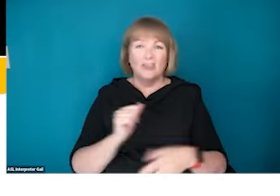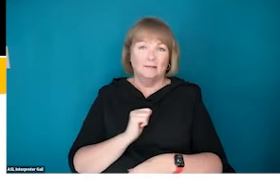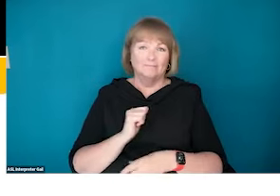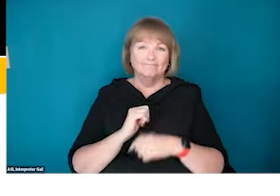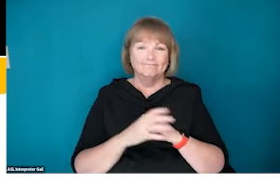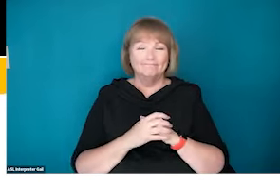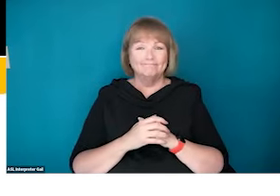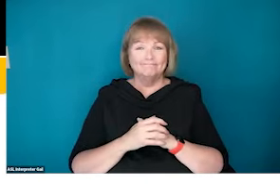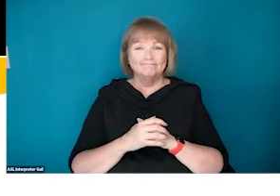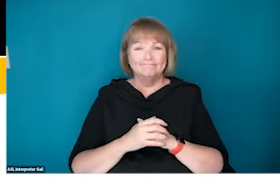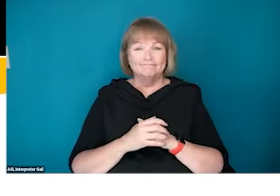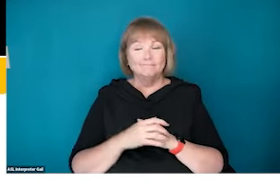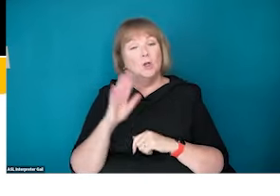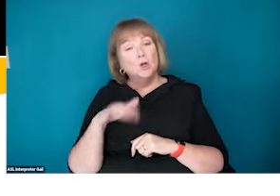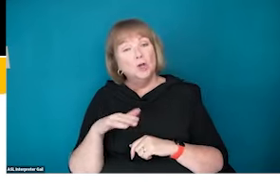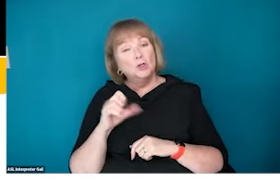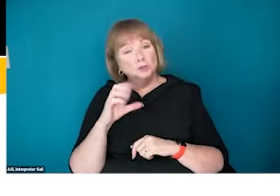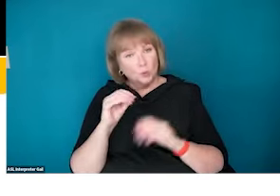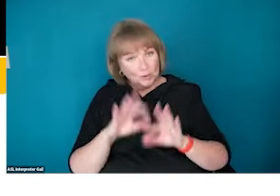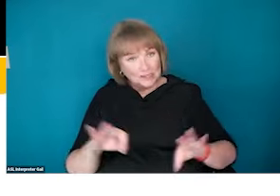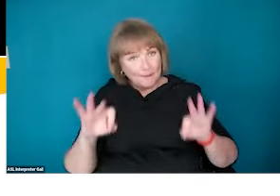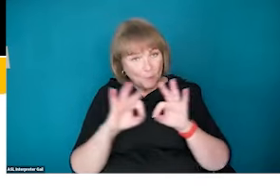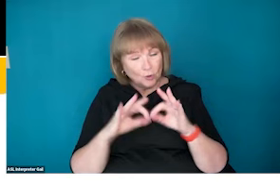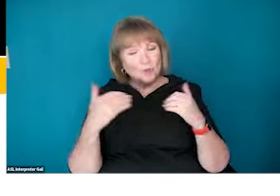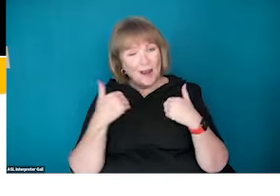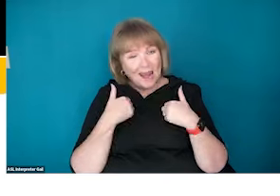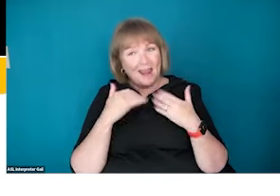listos y ser responsables en cada uno de los puntos de la